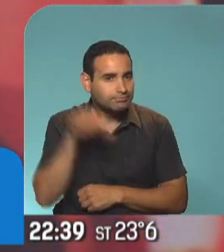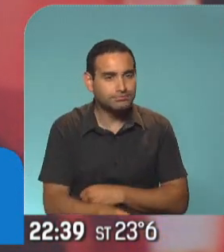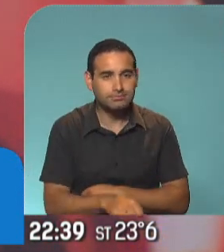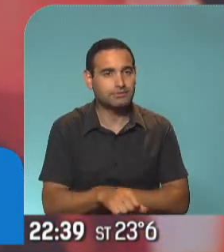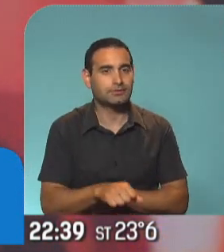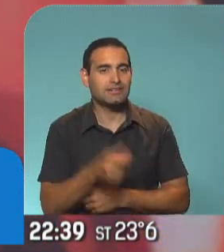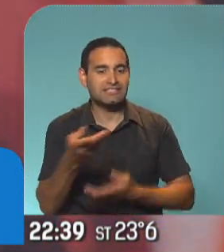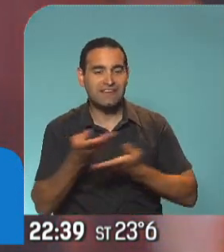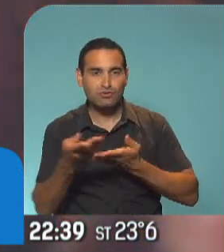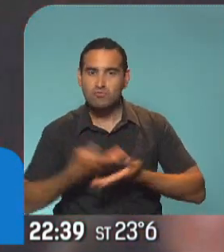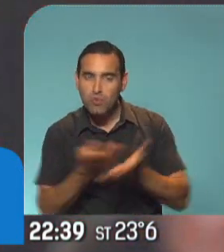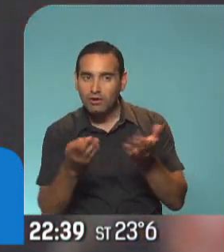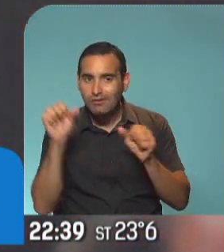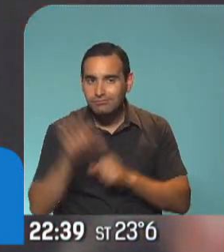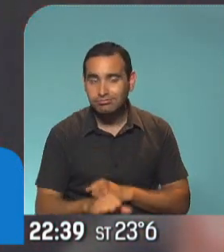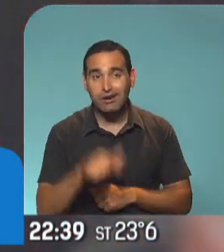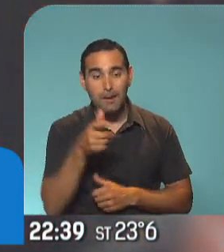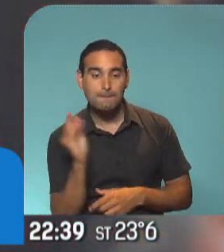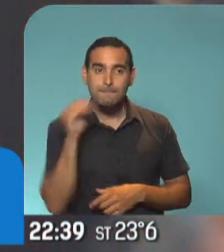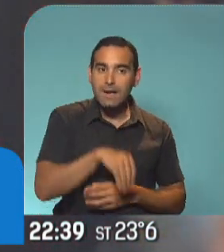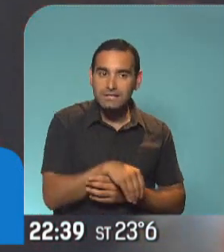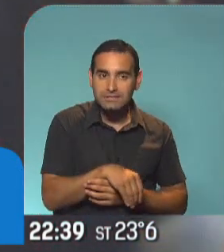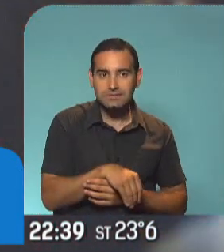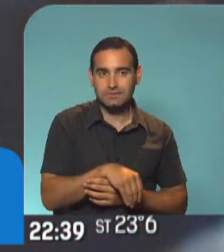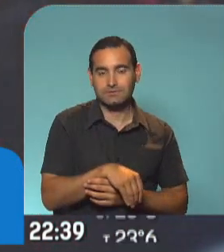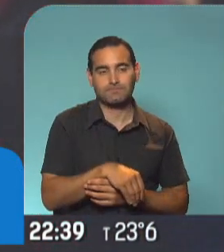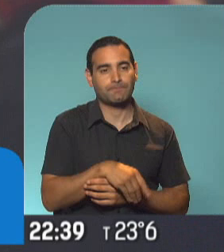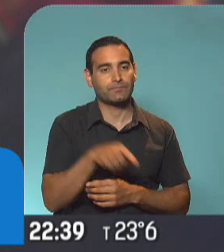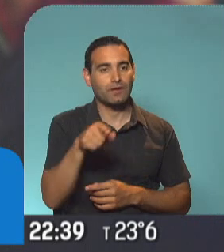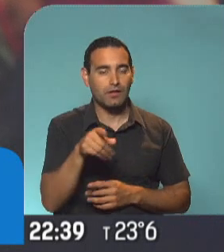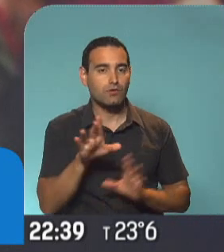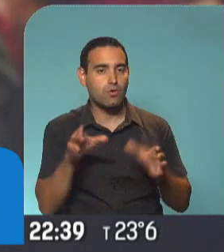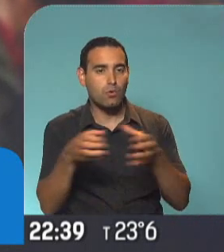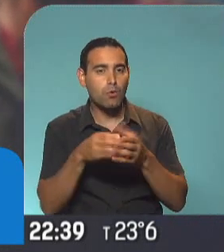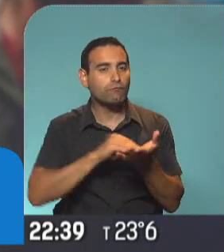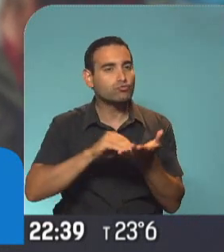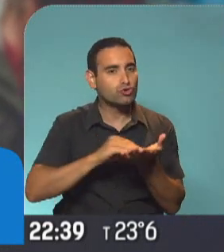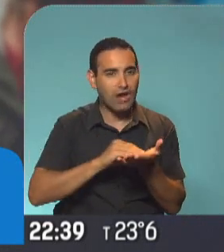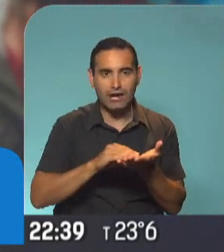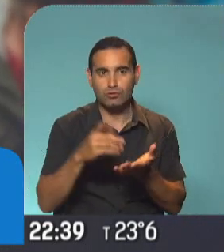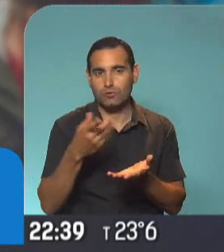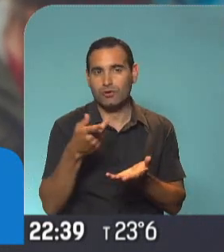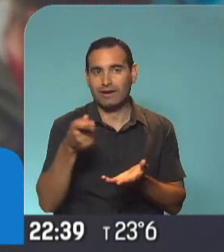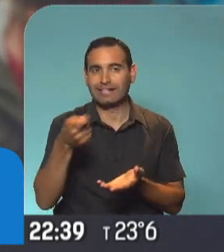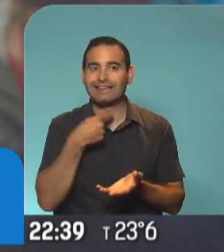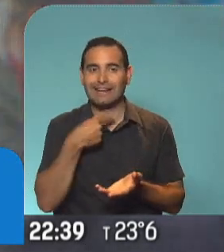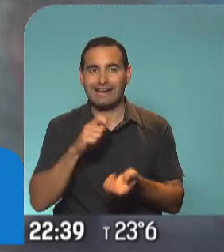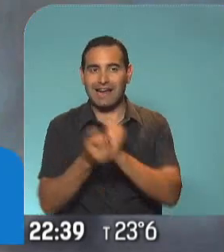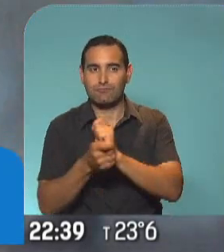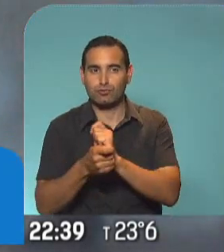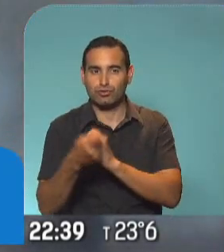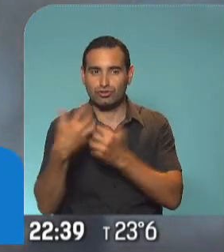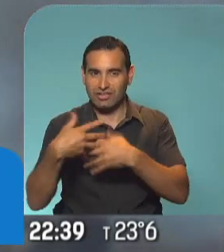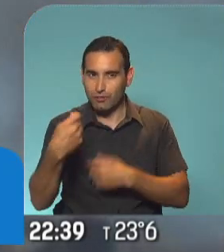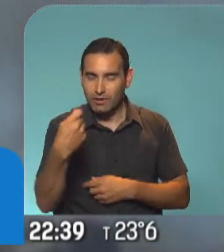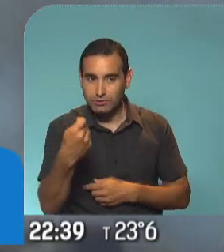de los servicios públicos. Ahora eso se va a sumar todo el funcionariado, todos aquellos que se ven afectados por la reforma de jubilaciones. Es decir,